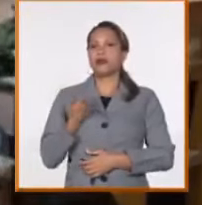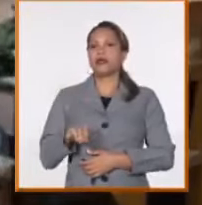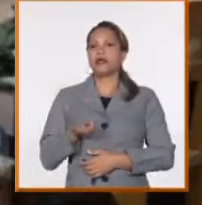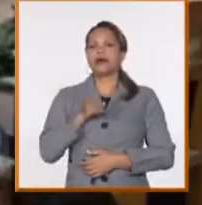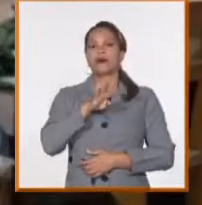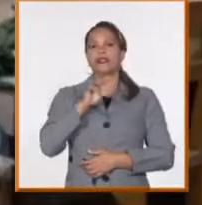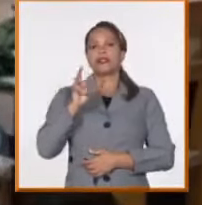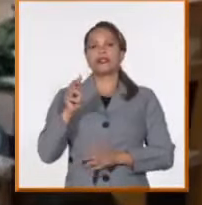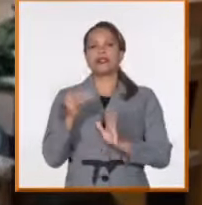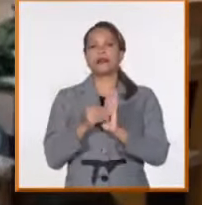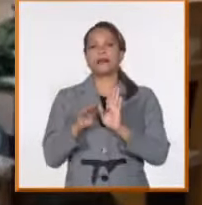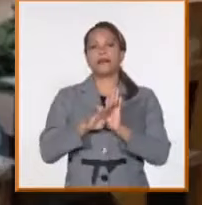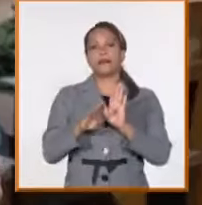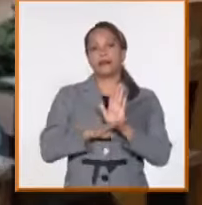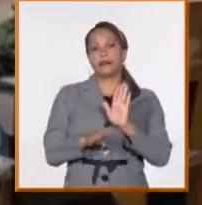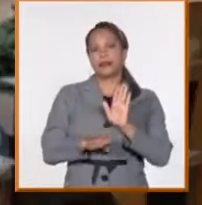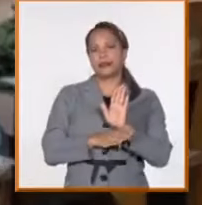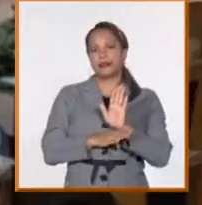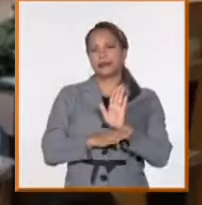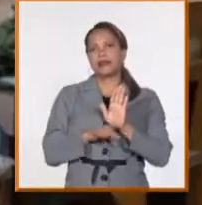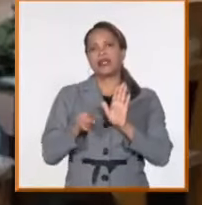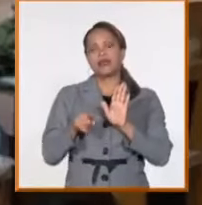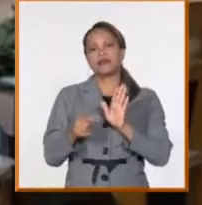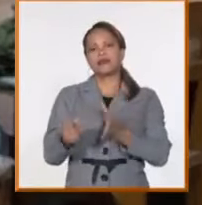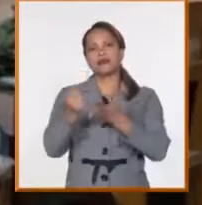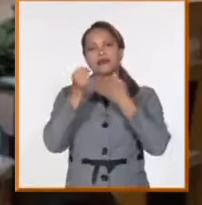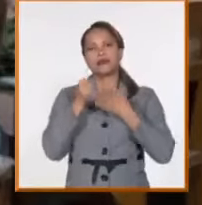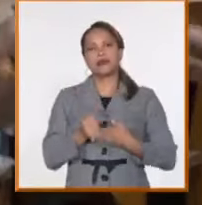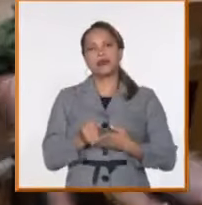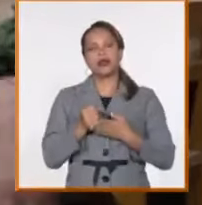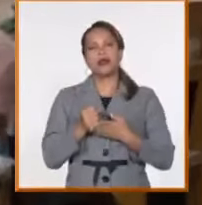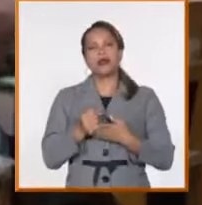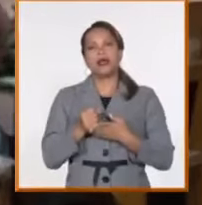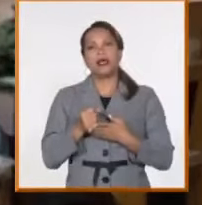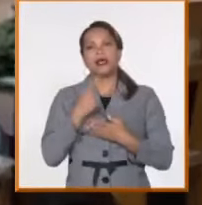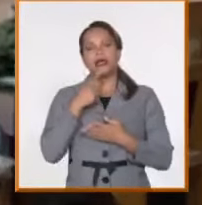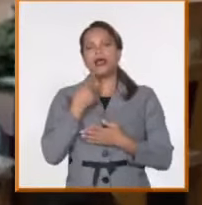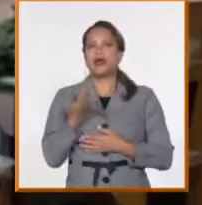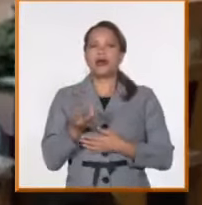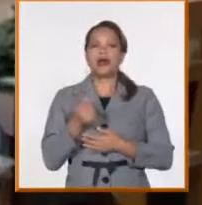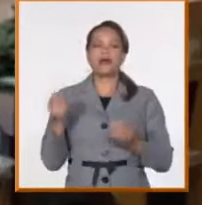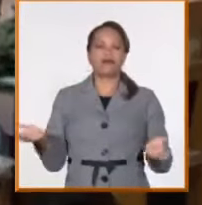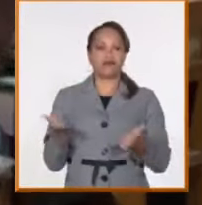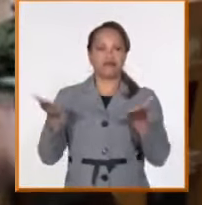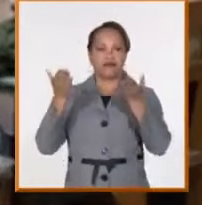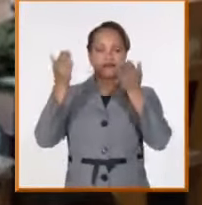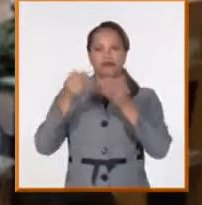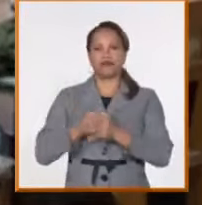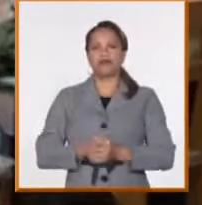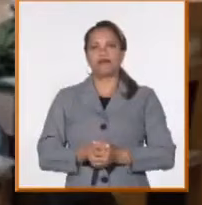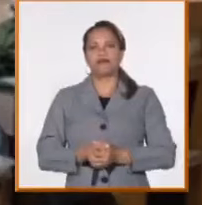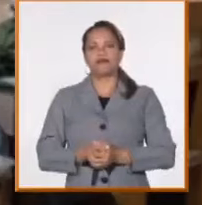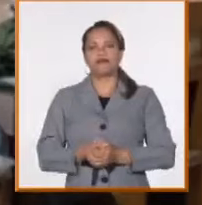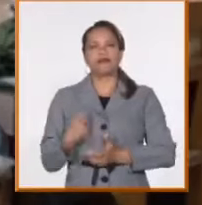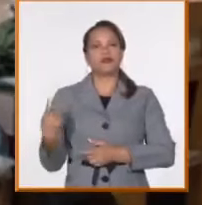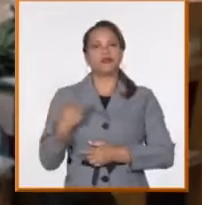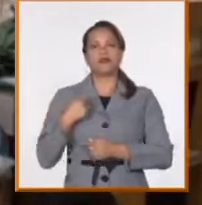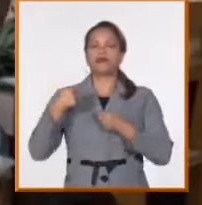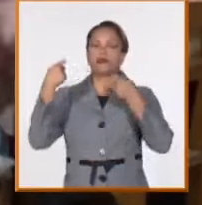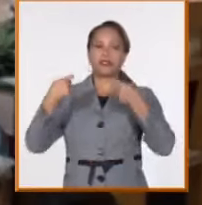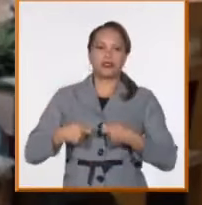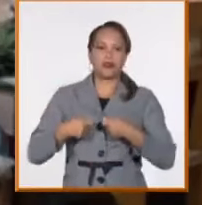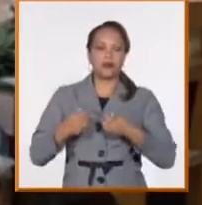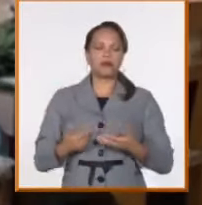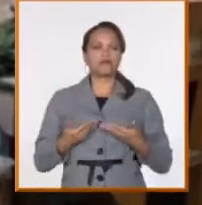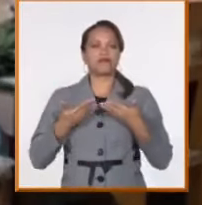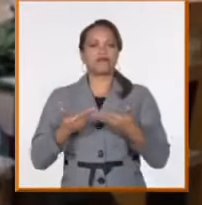43 medidas esto nos ha servido más más autoridad daros más decisiones darnos más